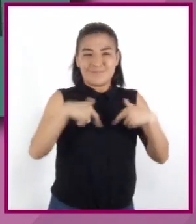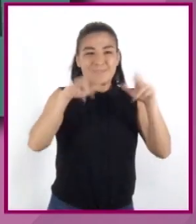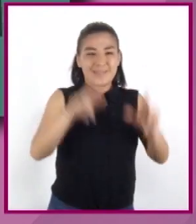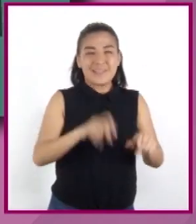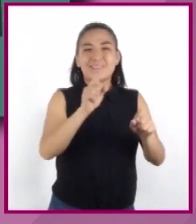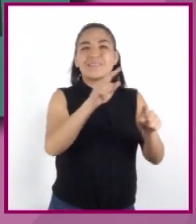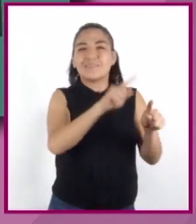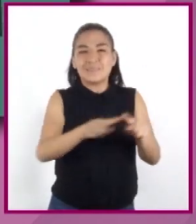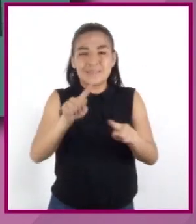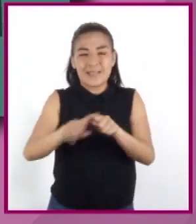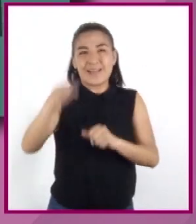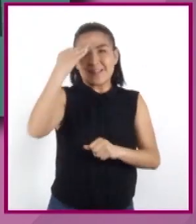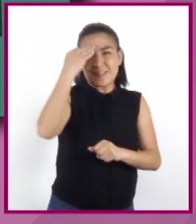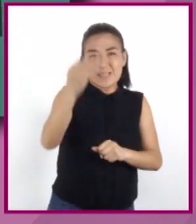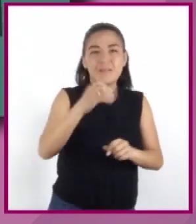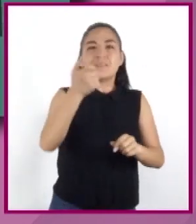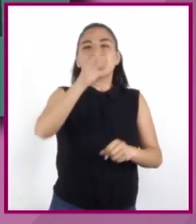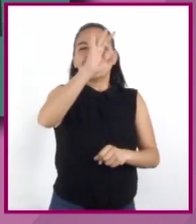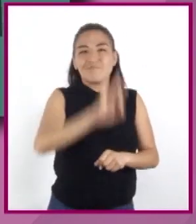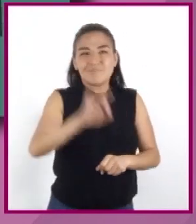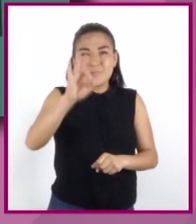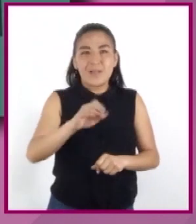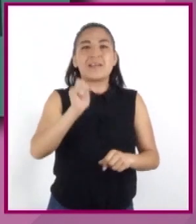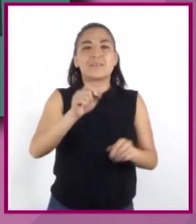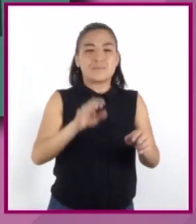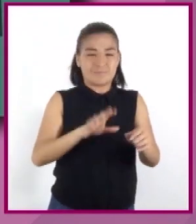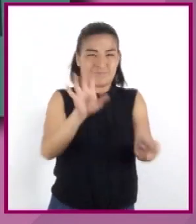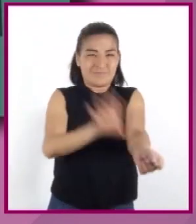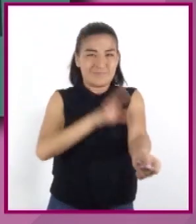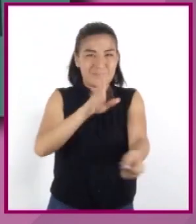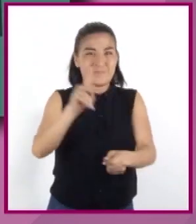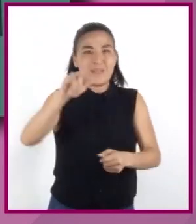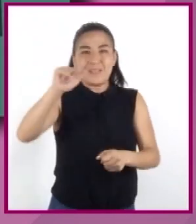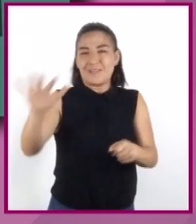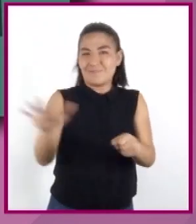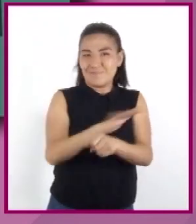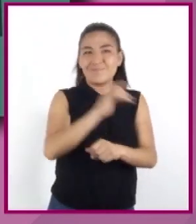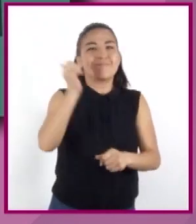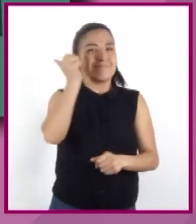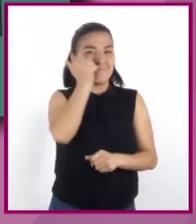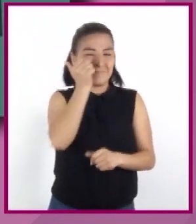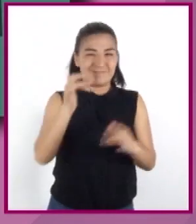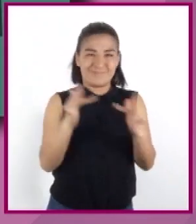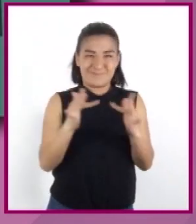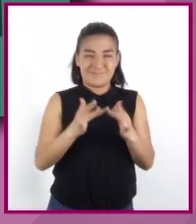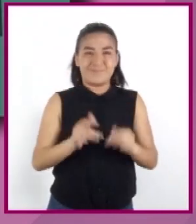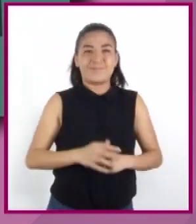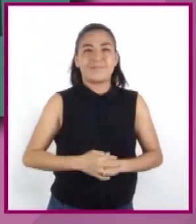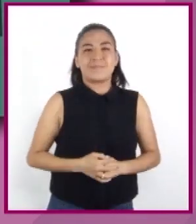relación entre el tiempo y el porcentaje de carga de un teléfono celular.